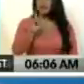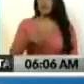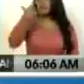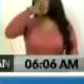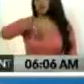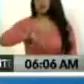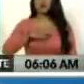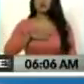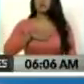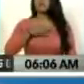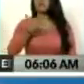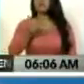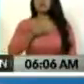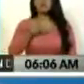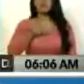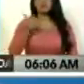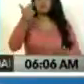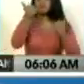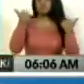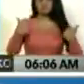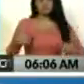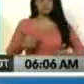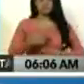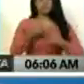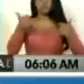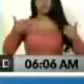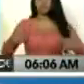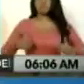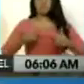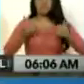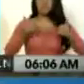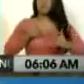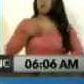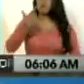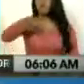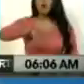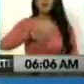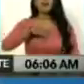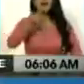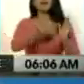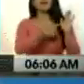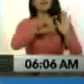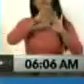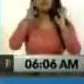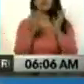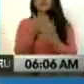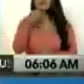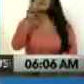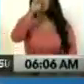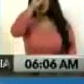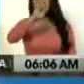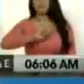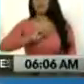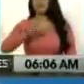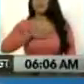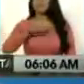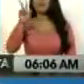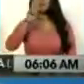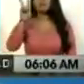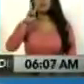por supuesto, todo lo que tiene que ver con el arte en su cuerpo para decirle al mundo entero que Venezuela se respeta, que Venezuela